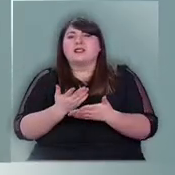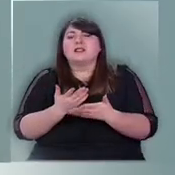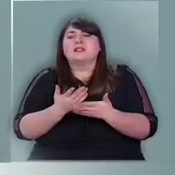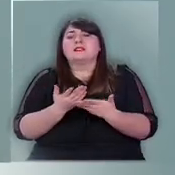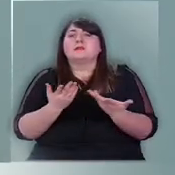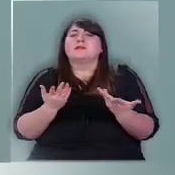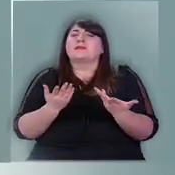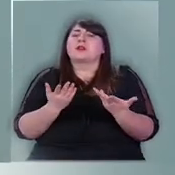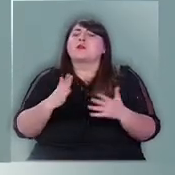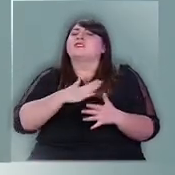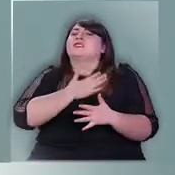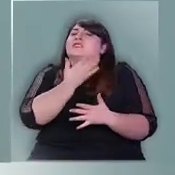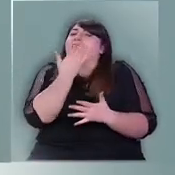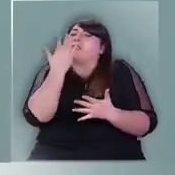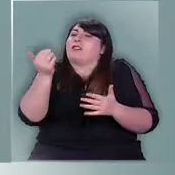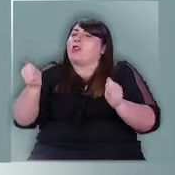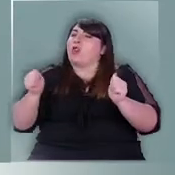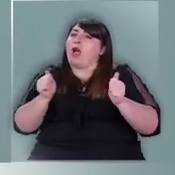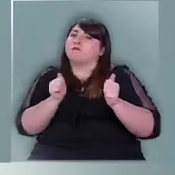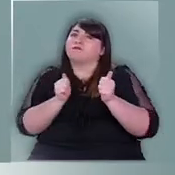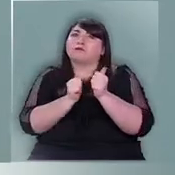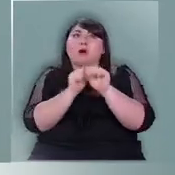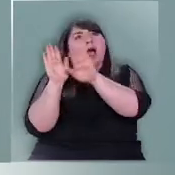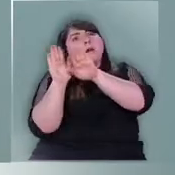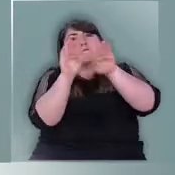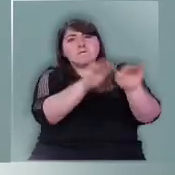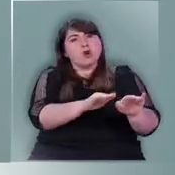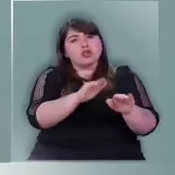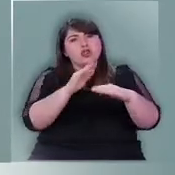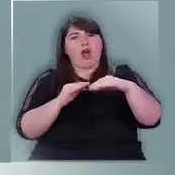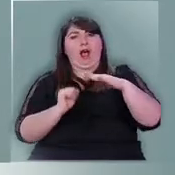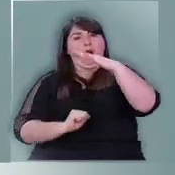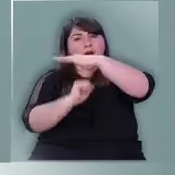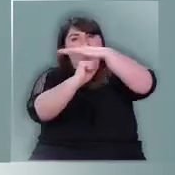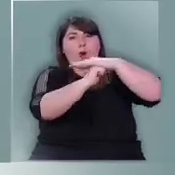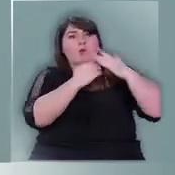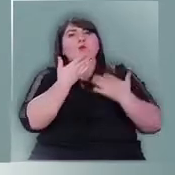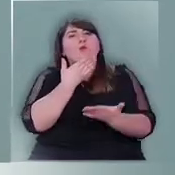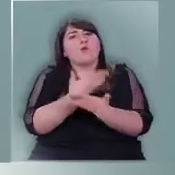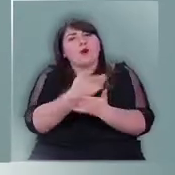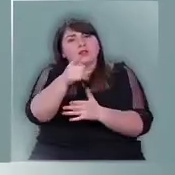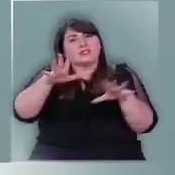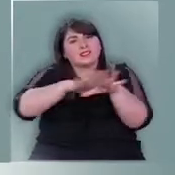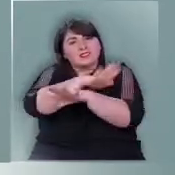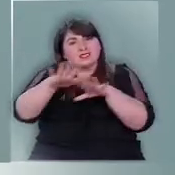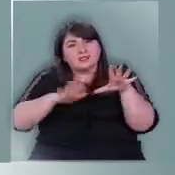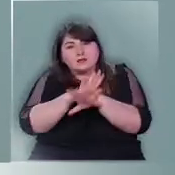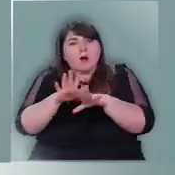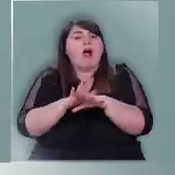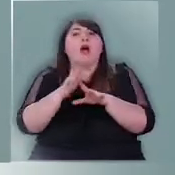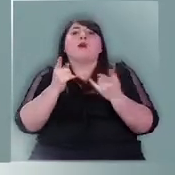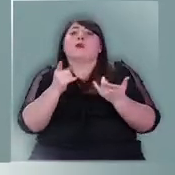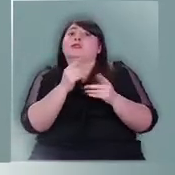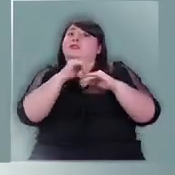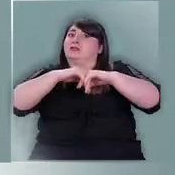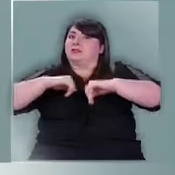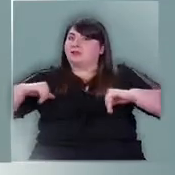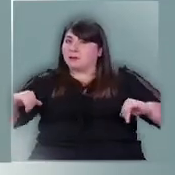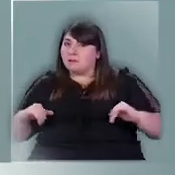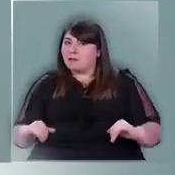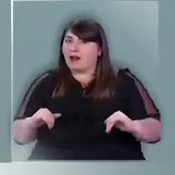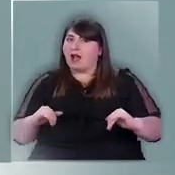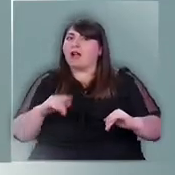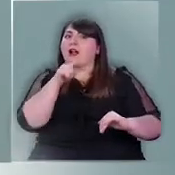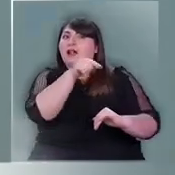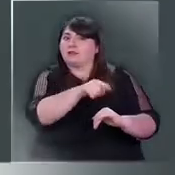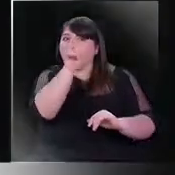sentido de la lealtad con el mando cuando ese tipo de cuestiones se trata de opacar o dejar al lado o incluso de separar, licenciando a